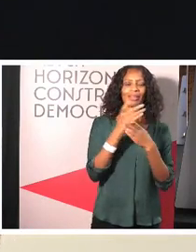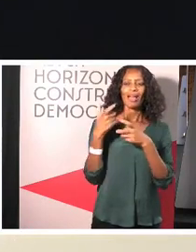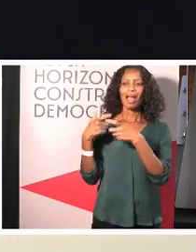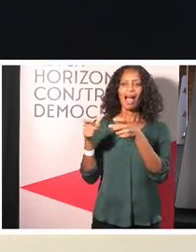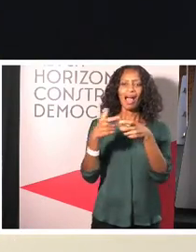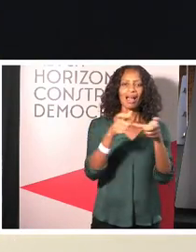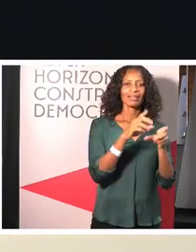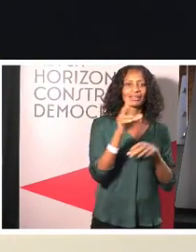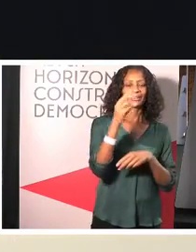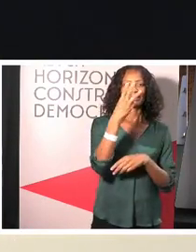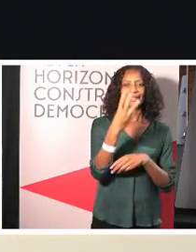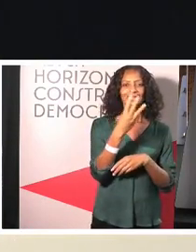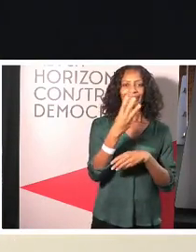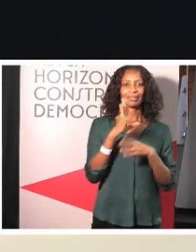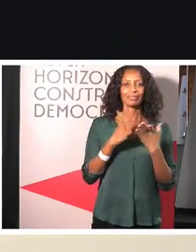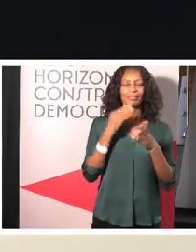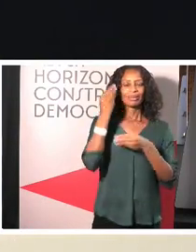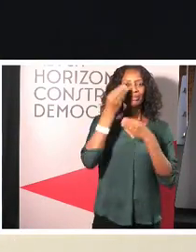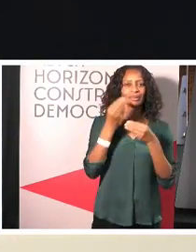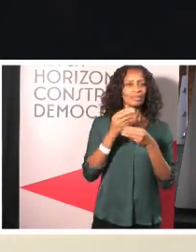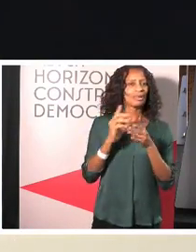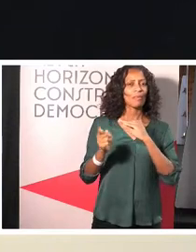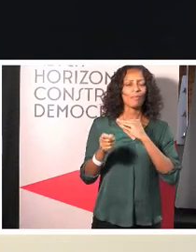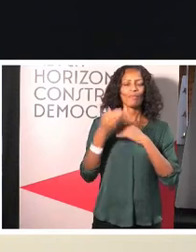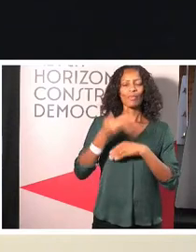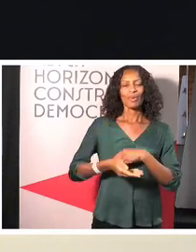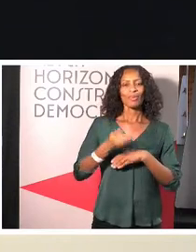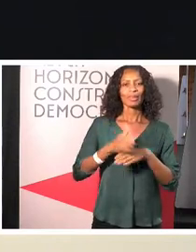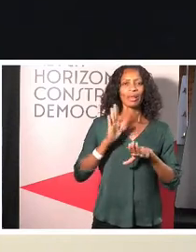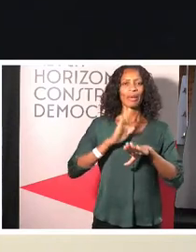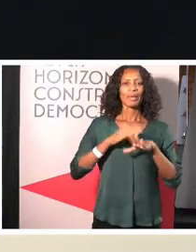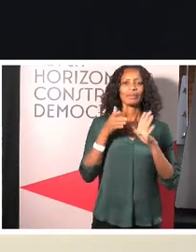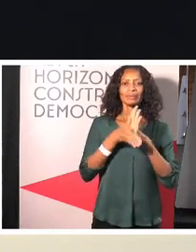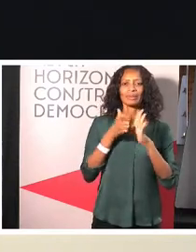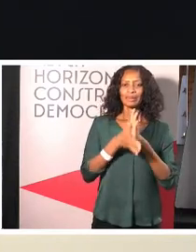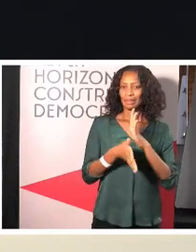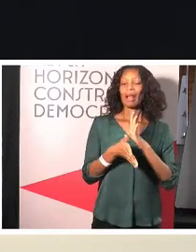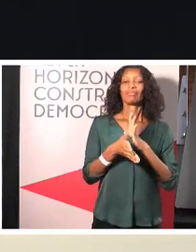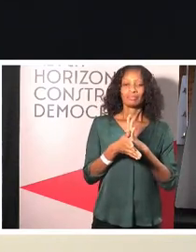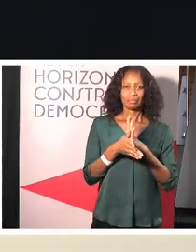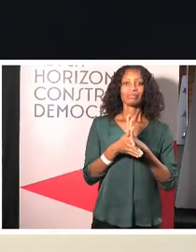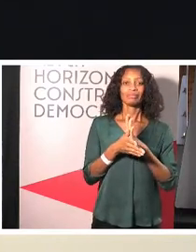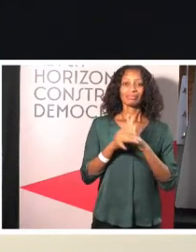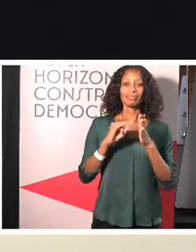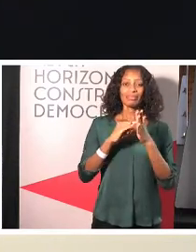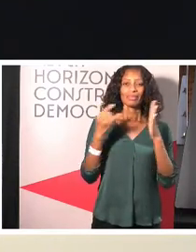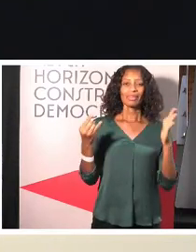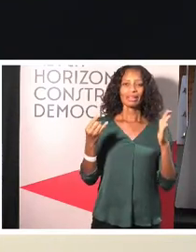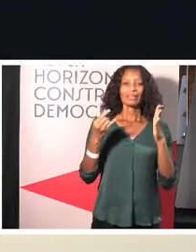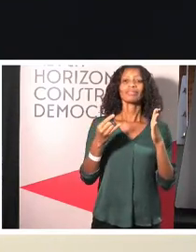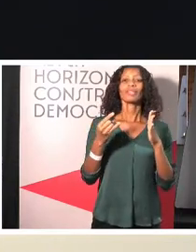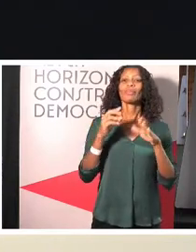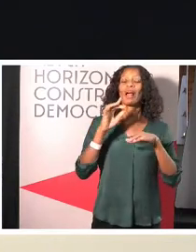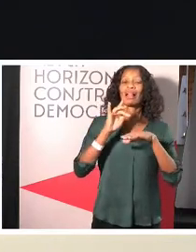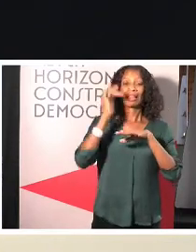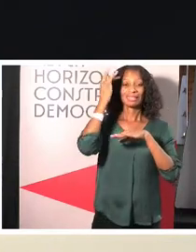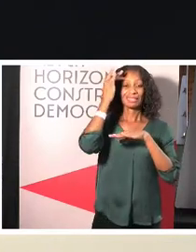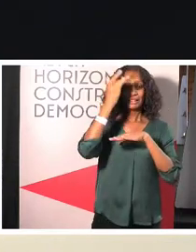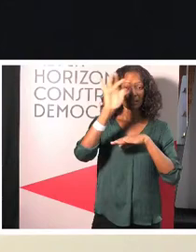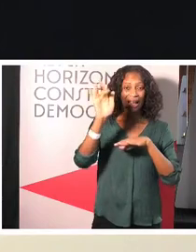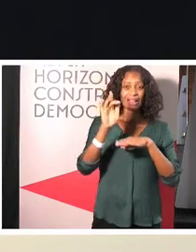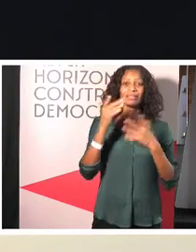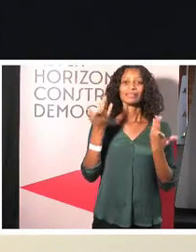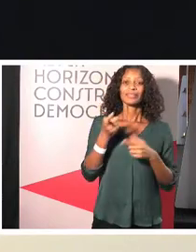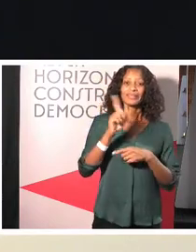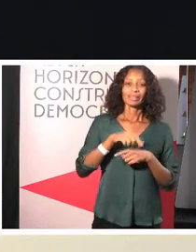como claves para entenderlo de manera empírica. En primer lugar, era la idea del taylorismo digital, había un desarrollo tecnológico tal que estas empresas